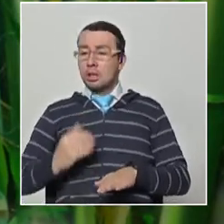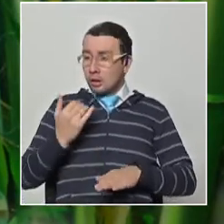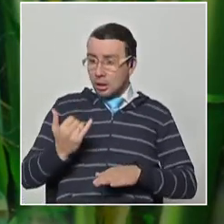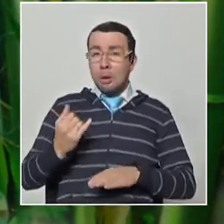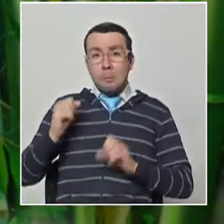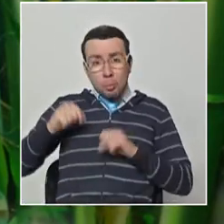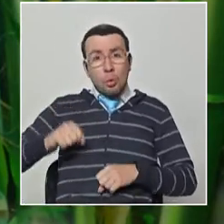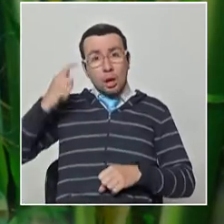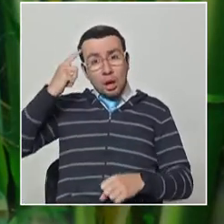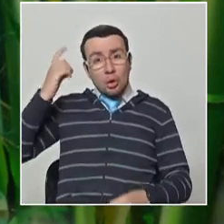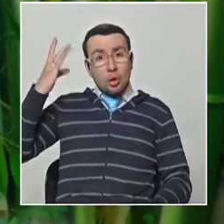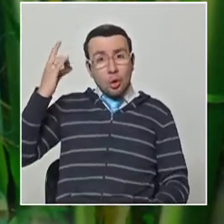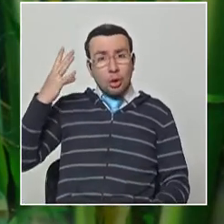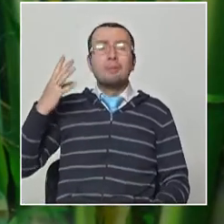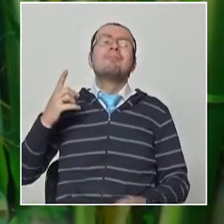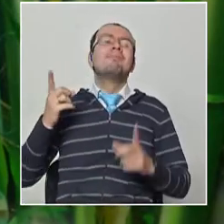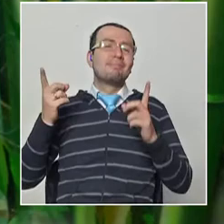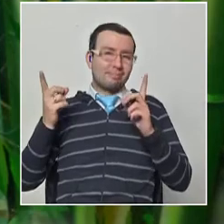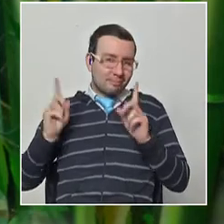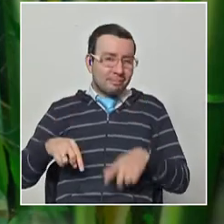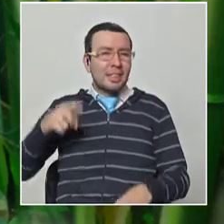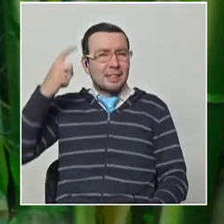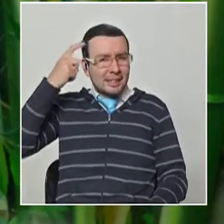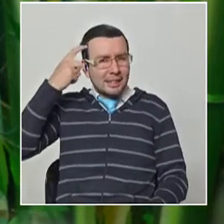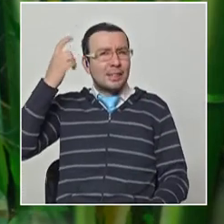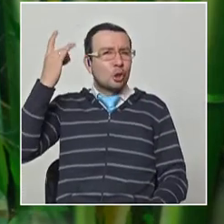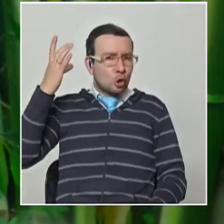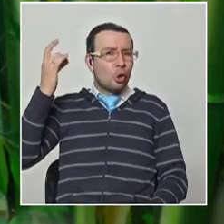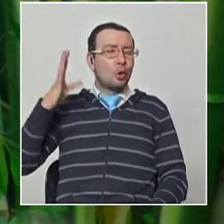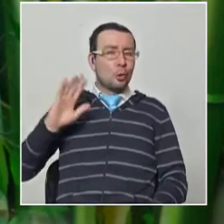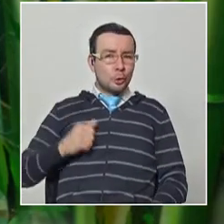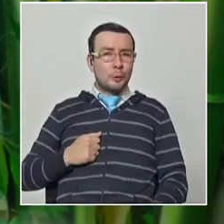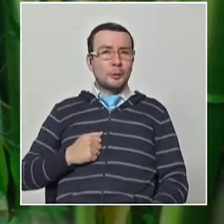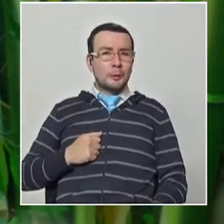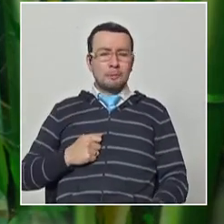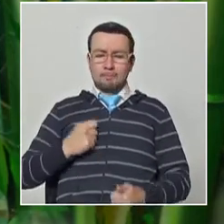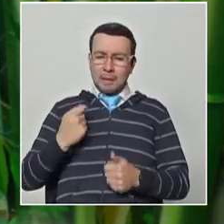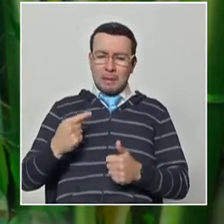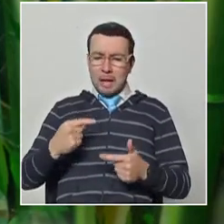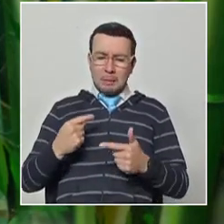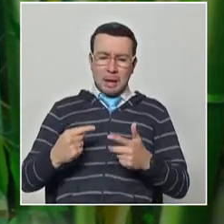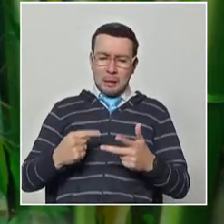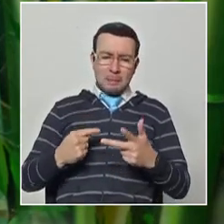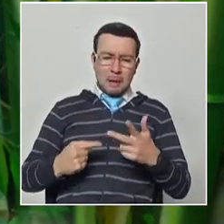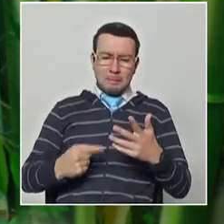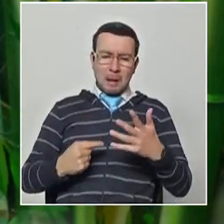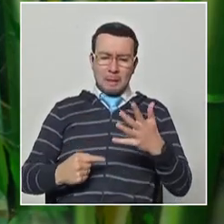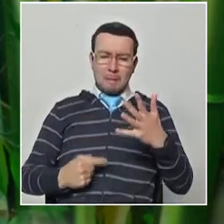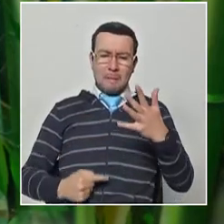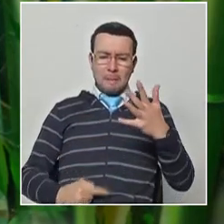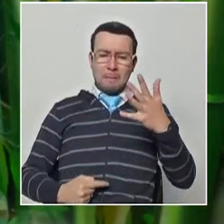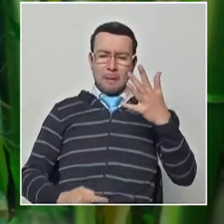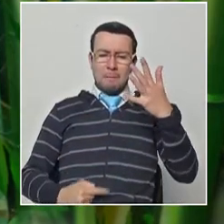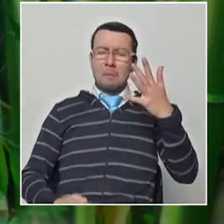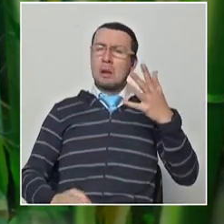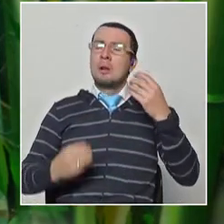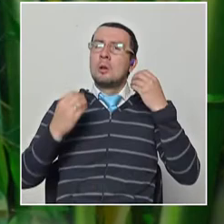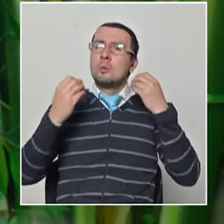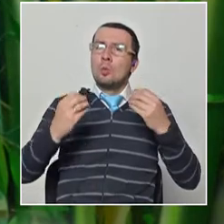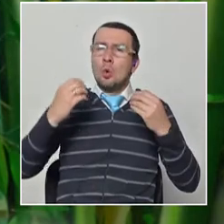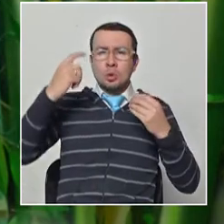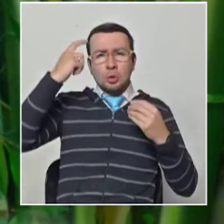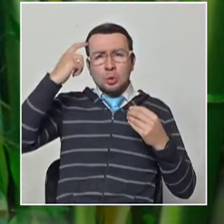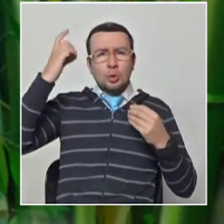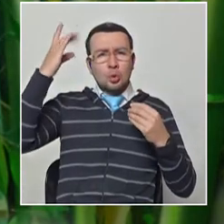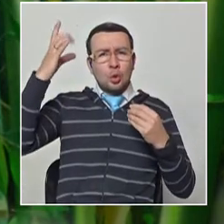esto le paga 1 dolor de cabeza si uno se pone a hacer un resumen de los múltiples diagnósticos que hay